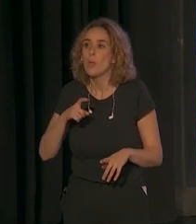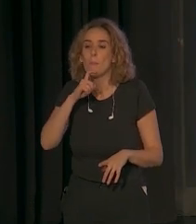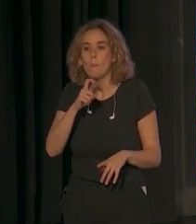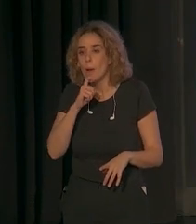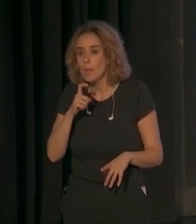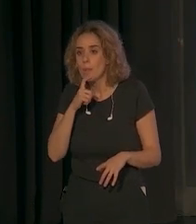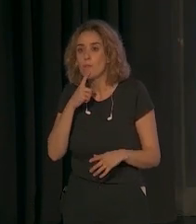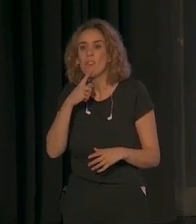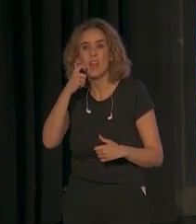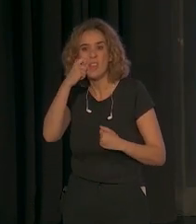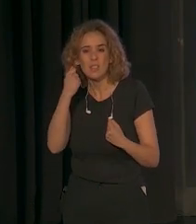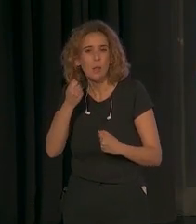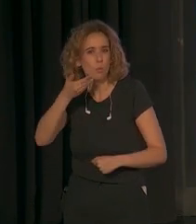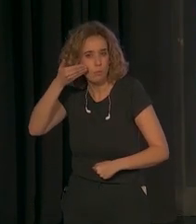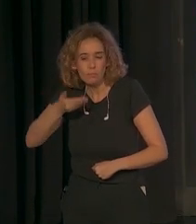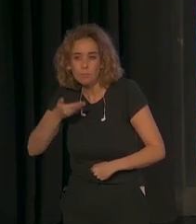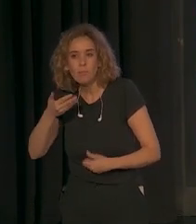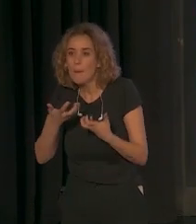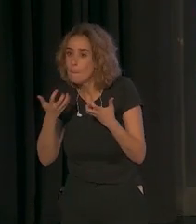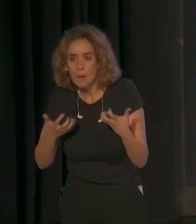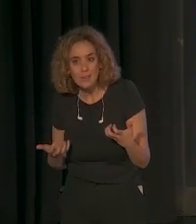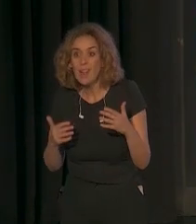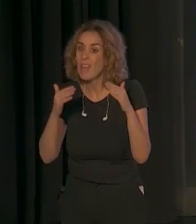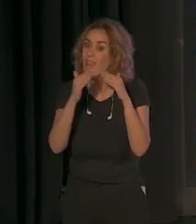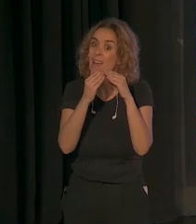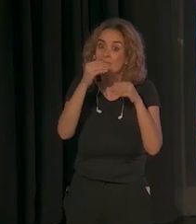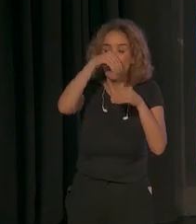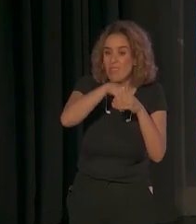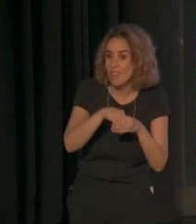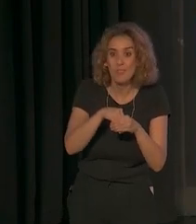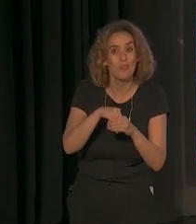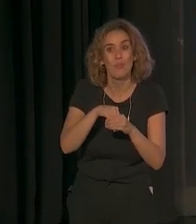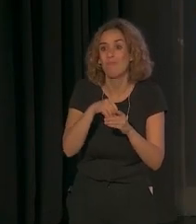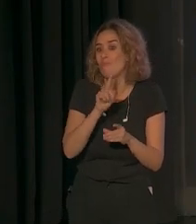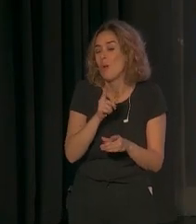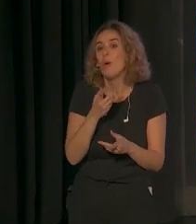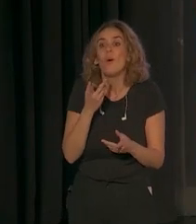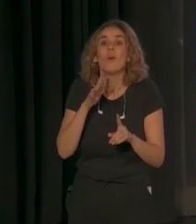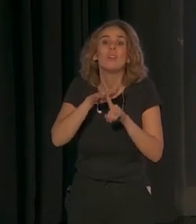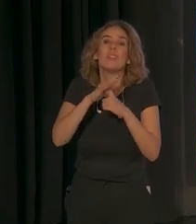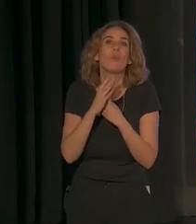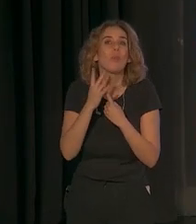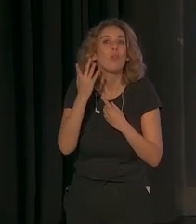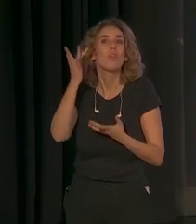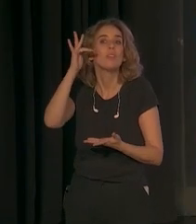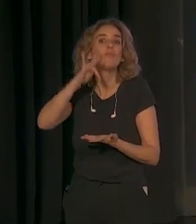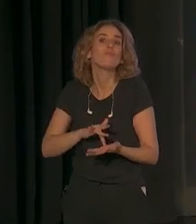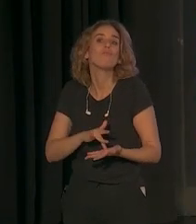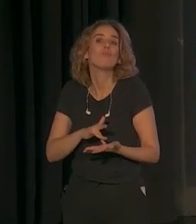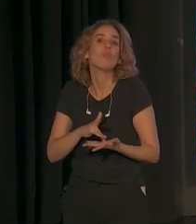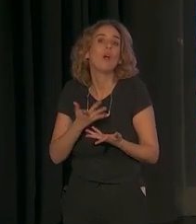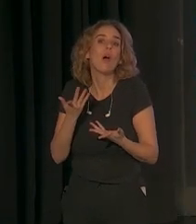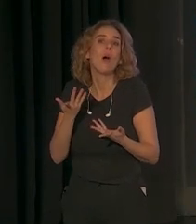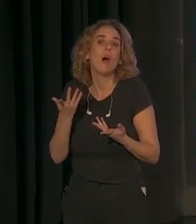children, sometimes they have some health issues as well. Sometimes they're not home. Sometimes they